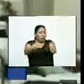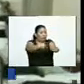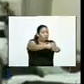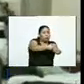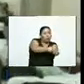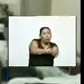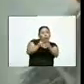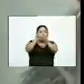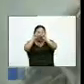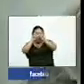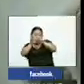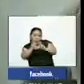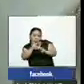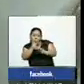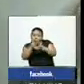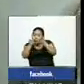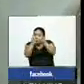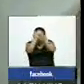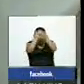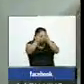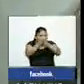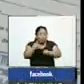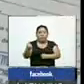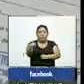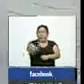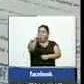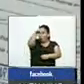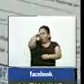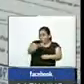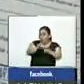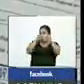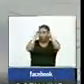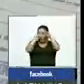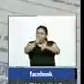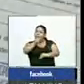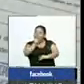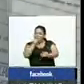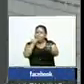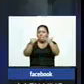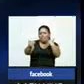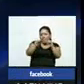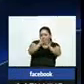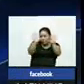sospechosos se cuentan por miles. En esta emisión le ampliamos.